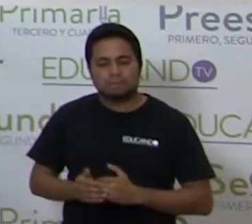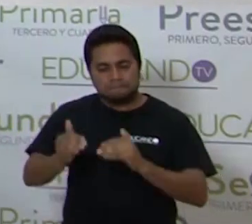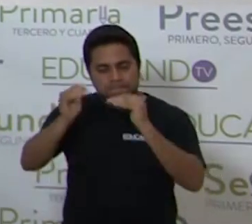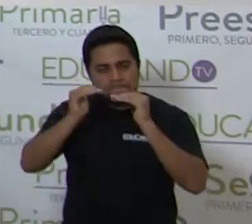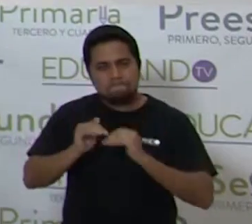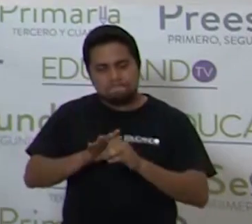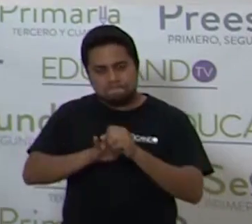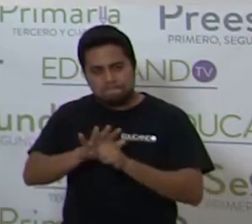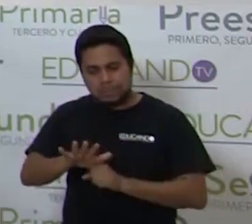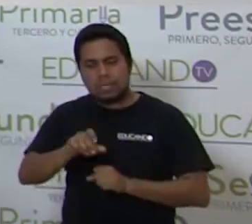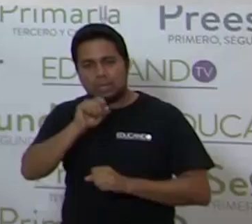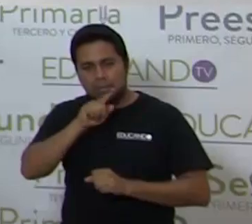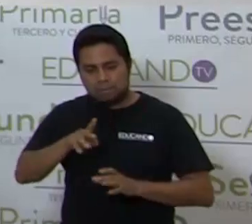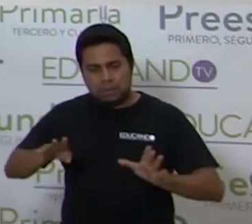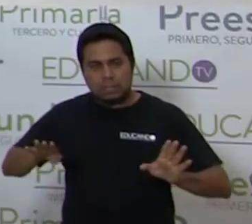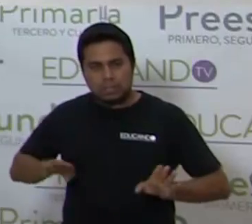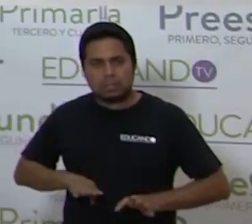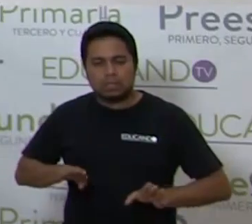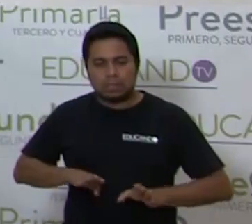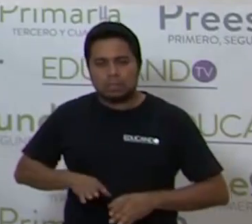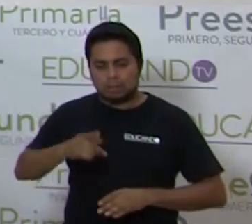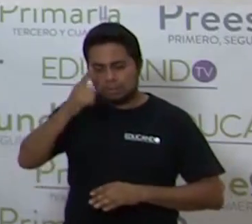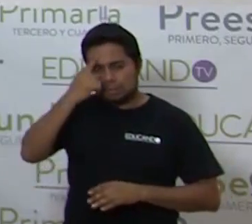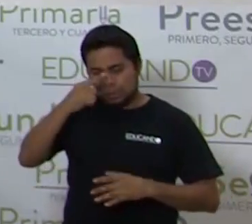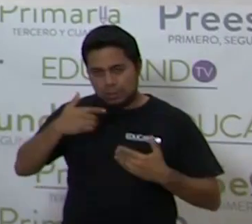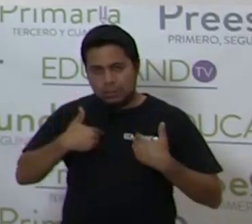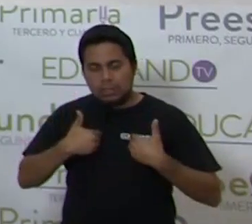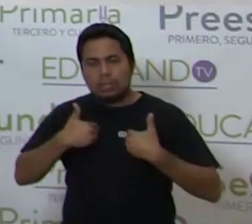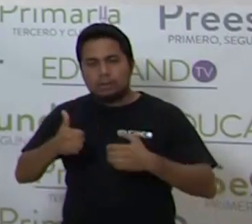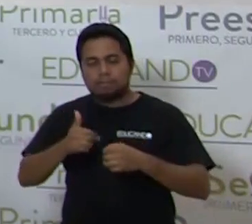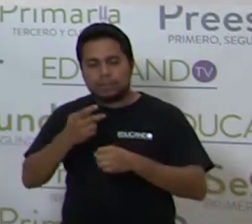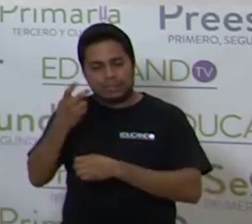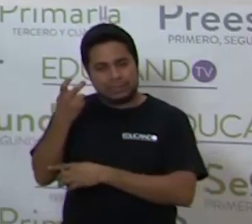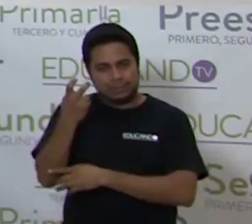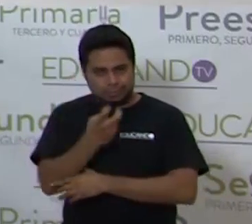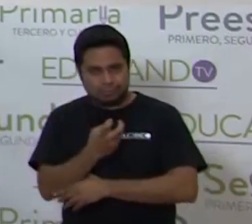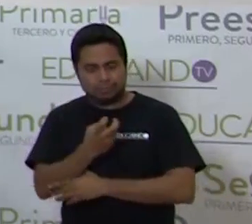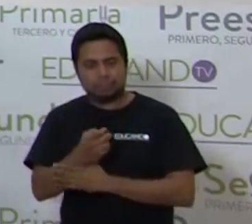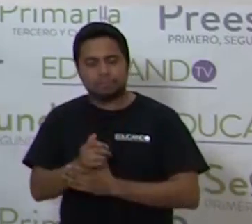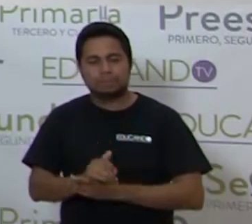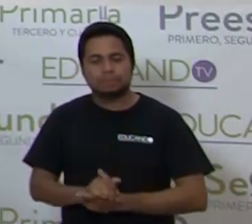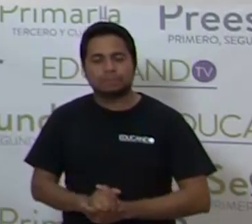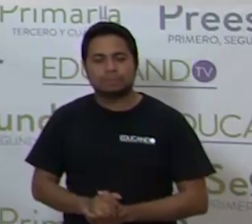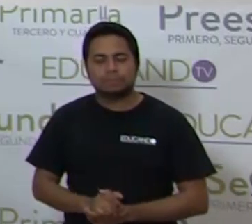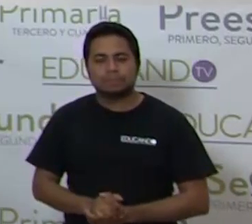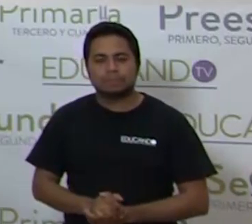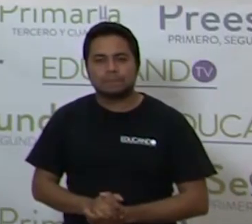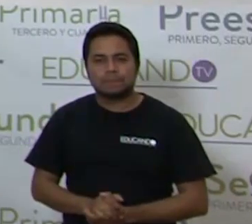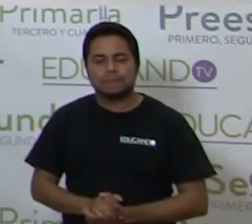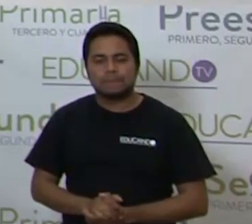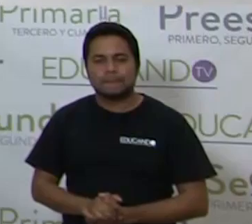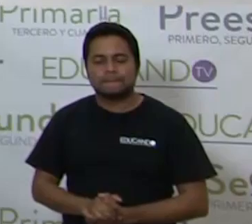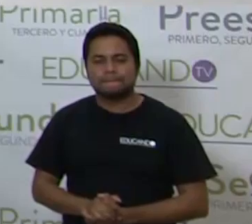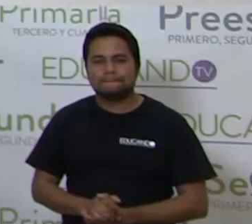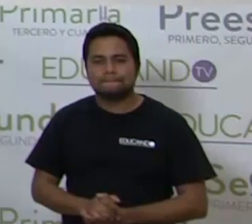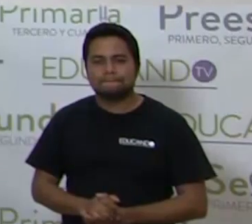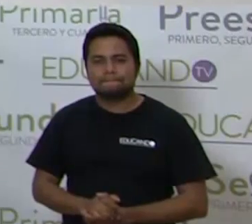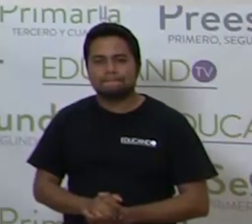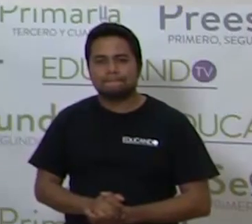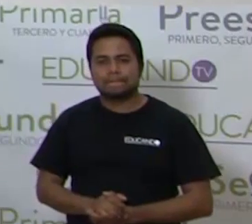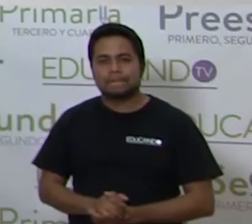ser característica para poder entender esta parte. que es